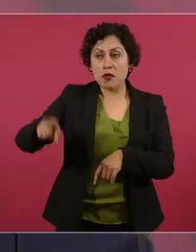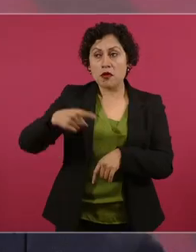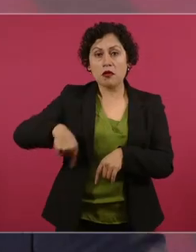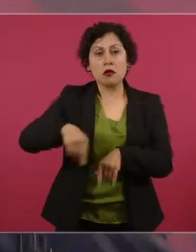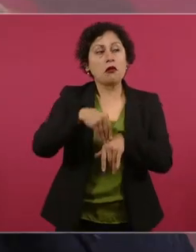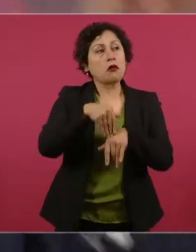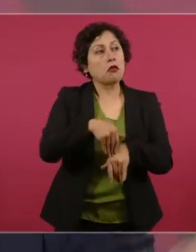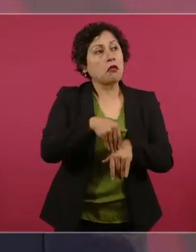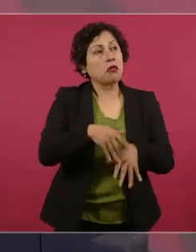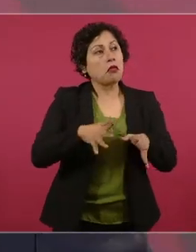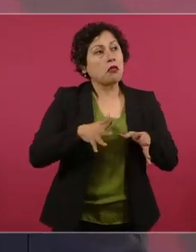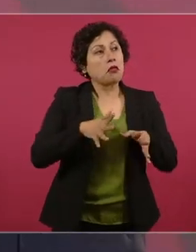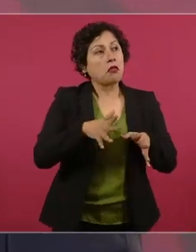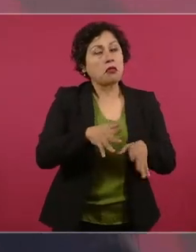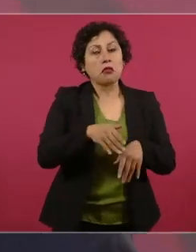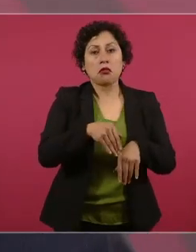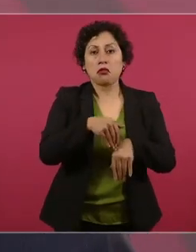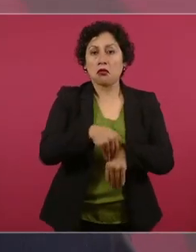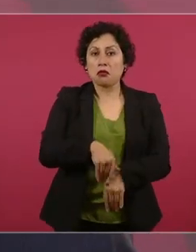y que todo sea una farsa,